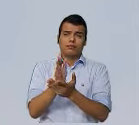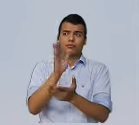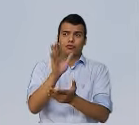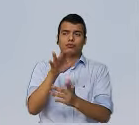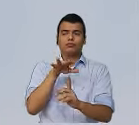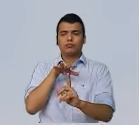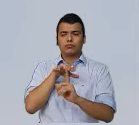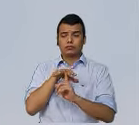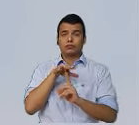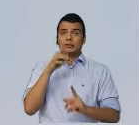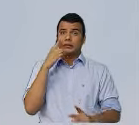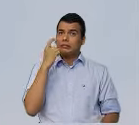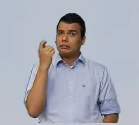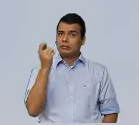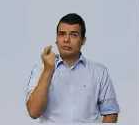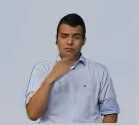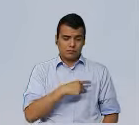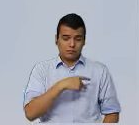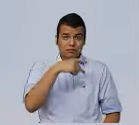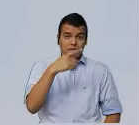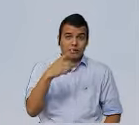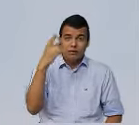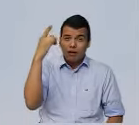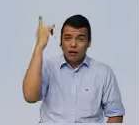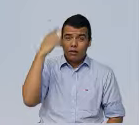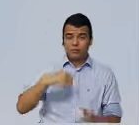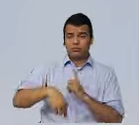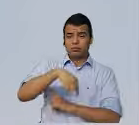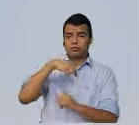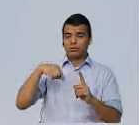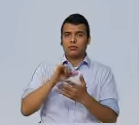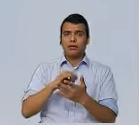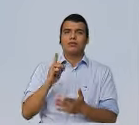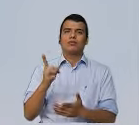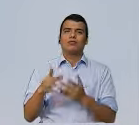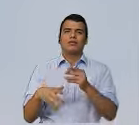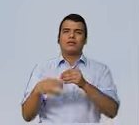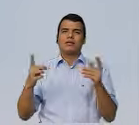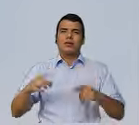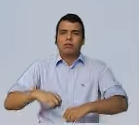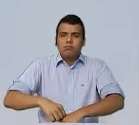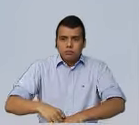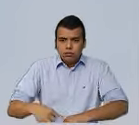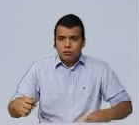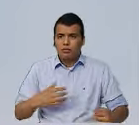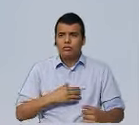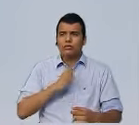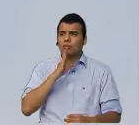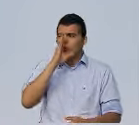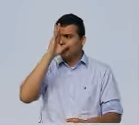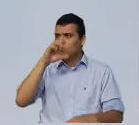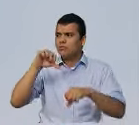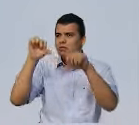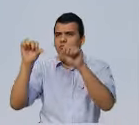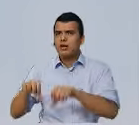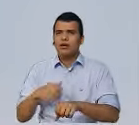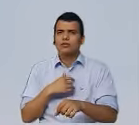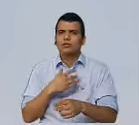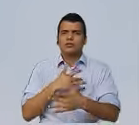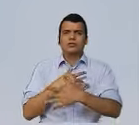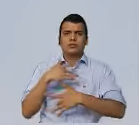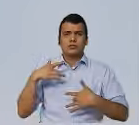compromiso de riesgo cardiovascular, porque está asociada a la obesidad, a los malos hábitos de alimentación, a